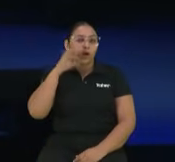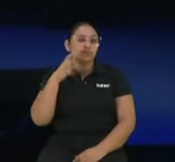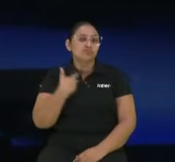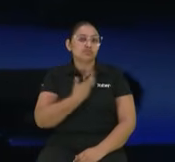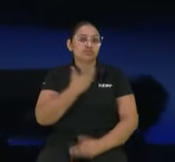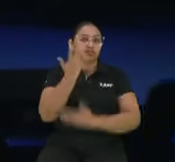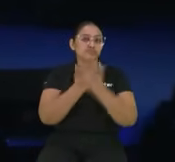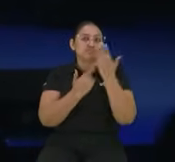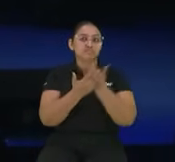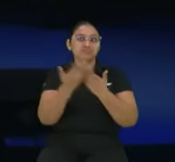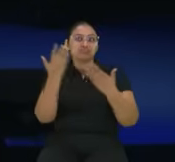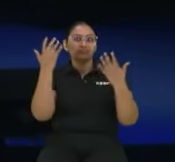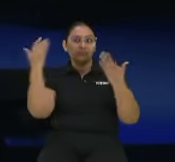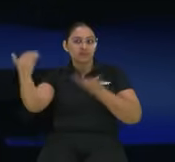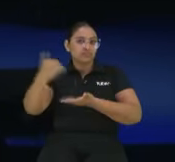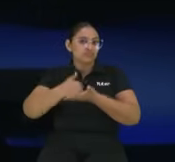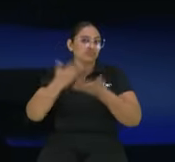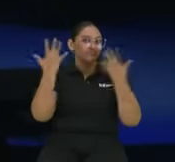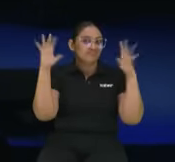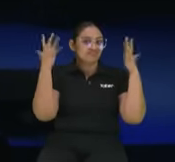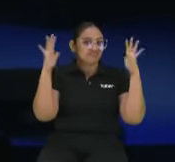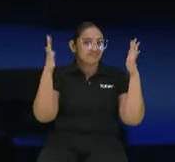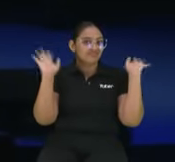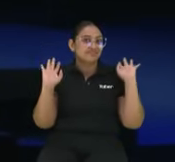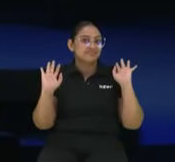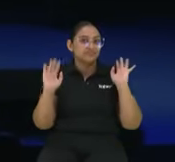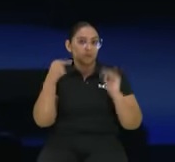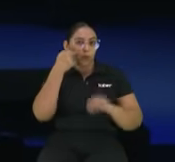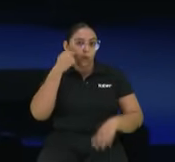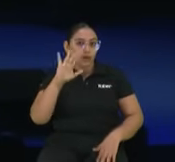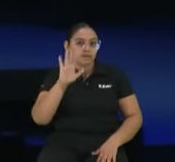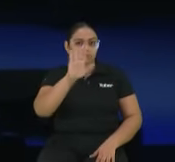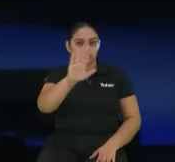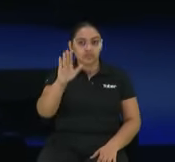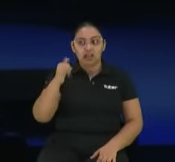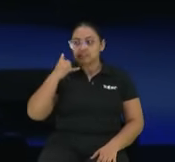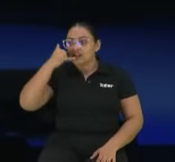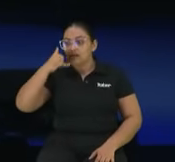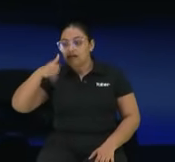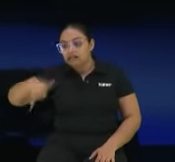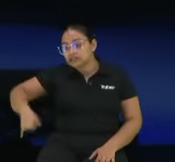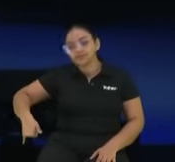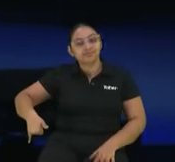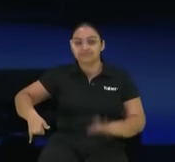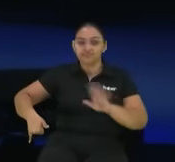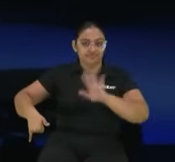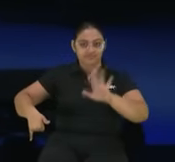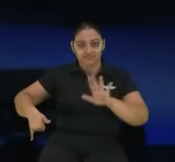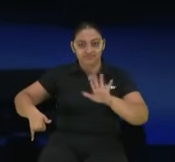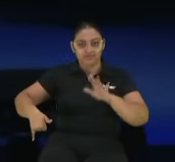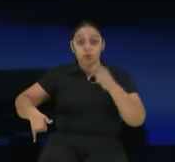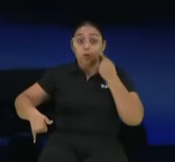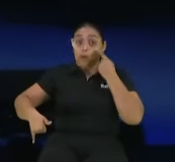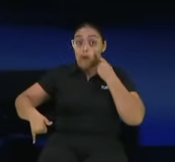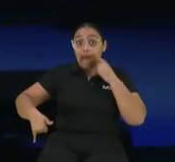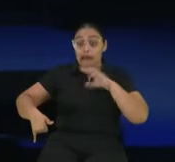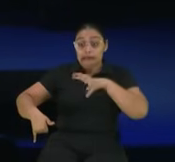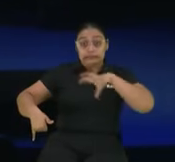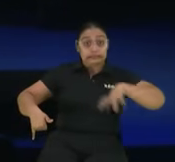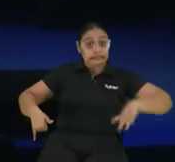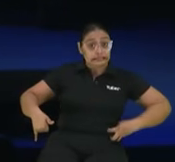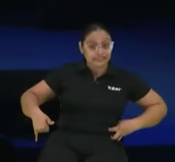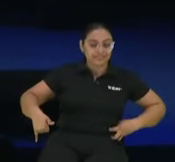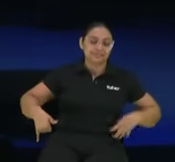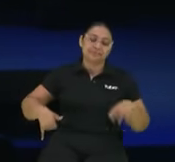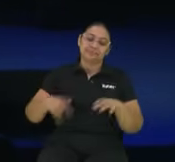casa del señor hágame un favor ponga la Biblia el celular no ese cuídelo Porque el hermano es algo ratero Amén pero si